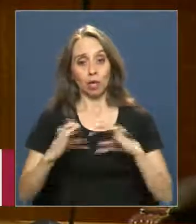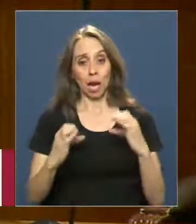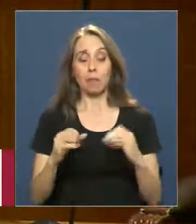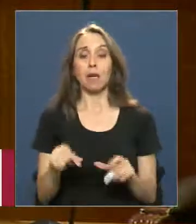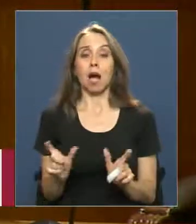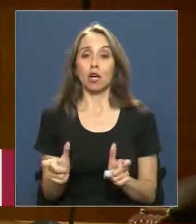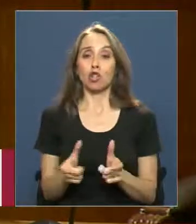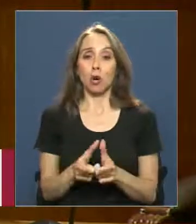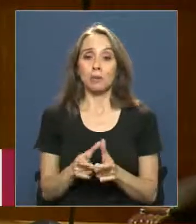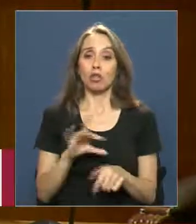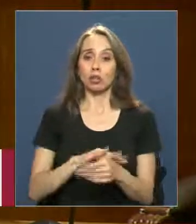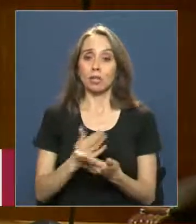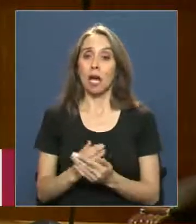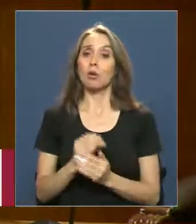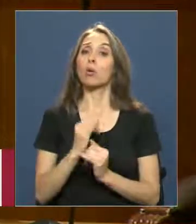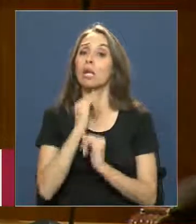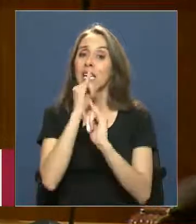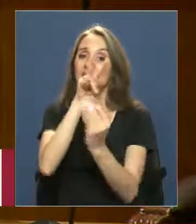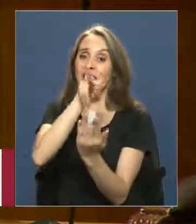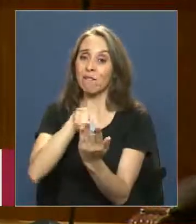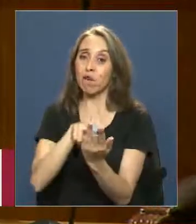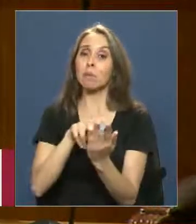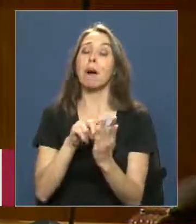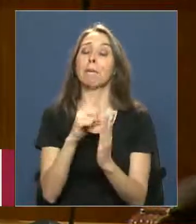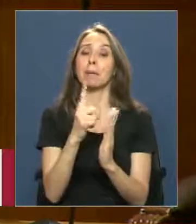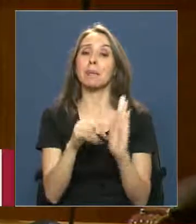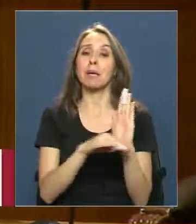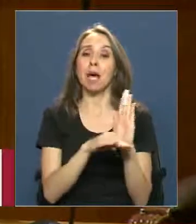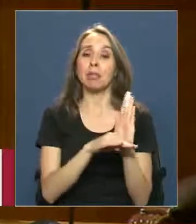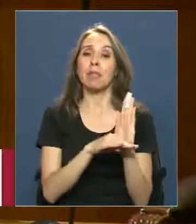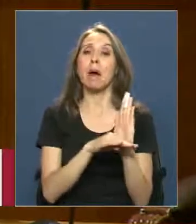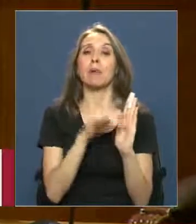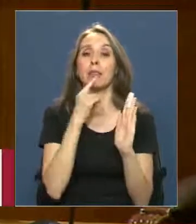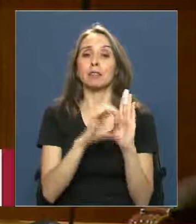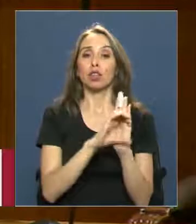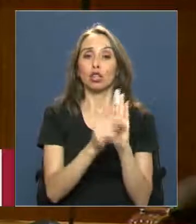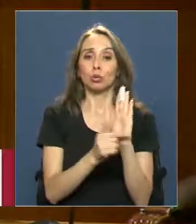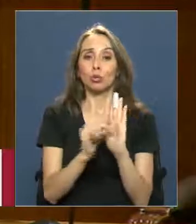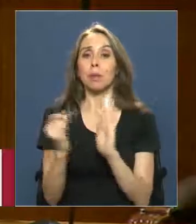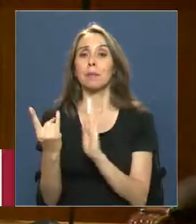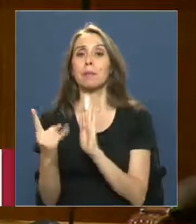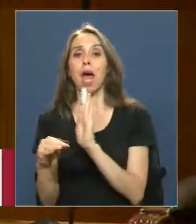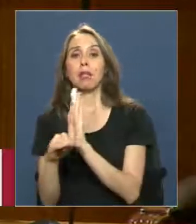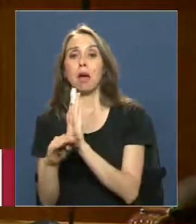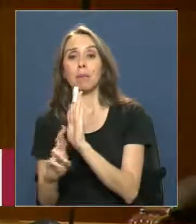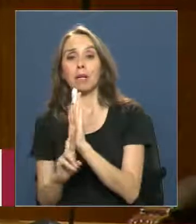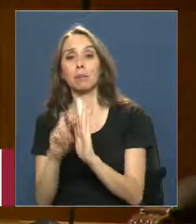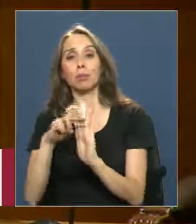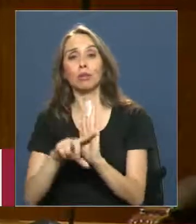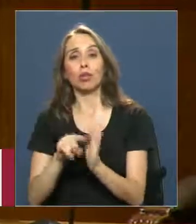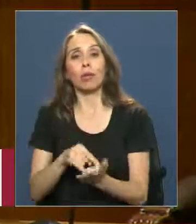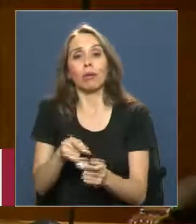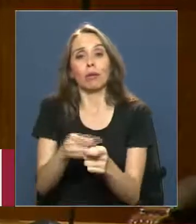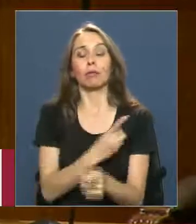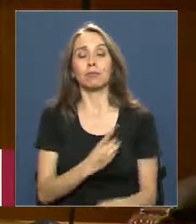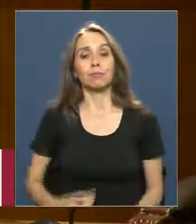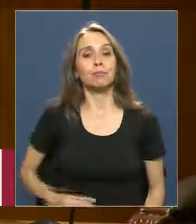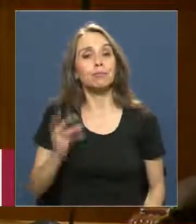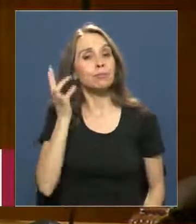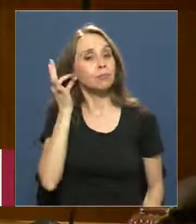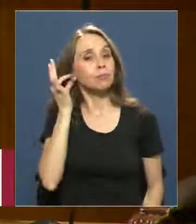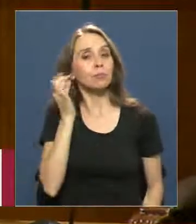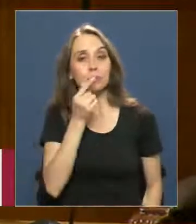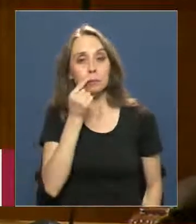pasa a informar en primer trámite constitucional y primero reglamentario el proyecto de ley iniciado en moción de las diputadas y